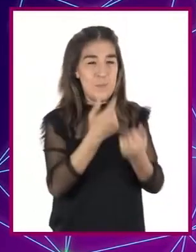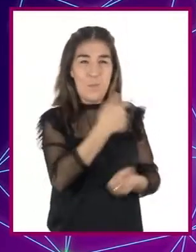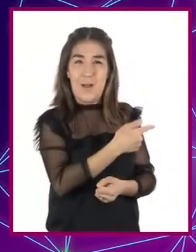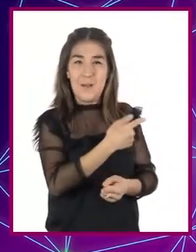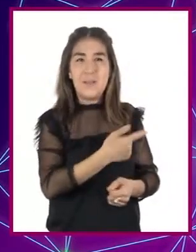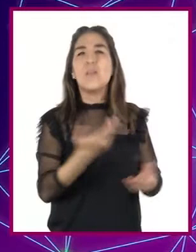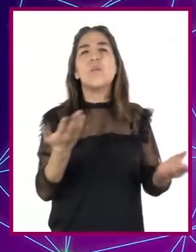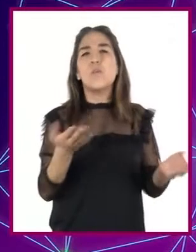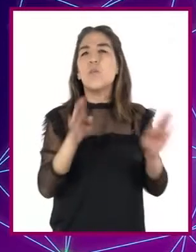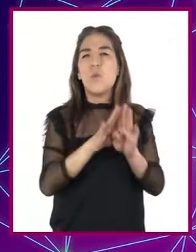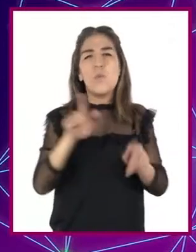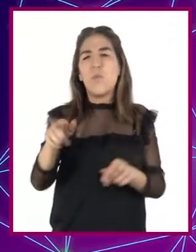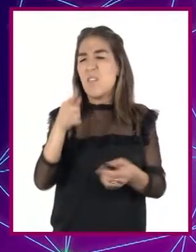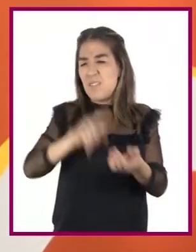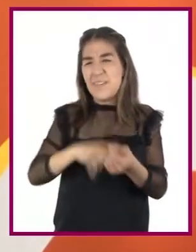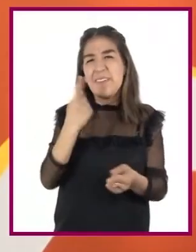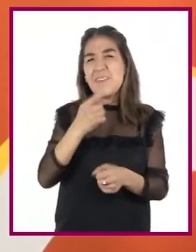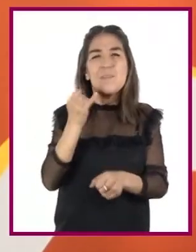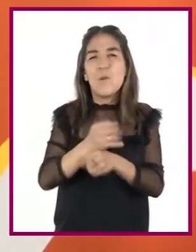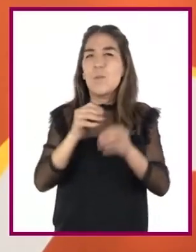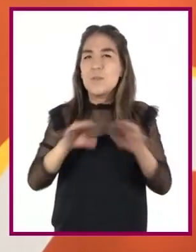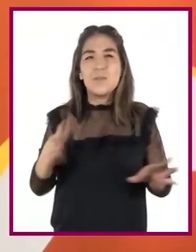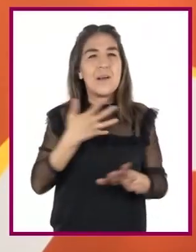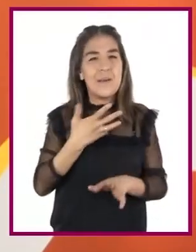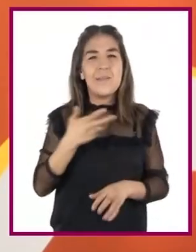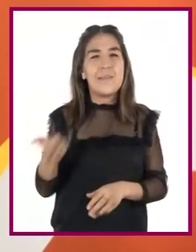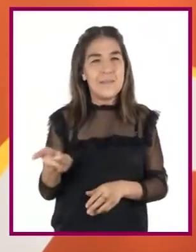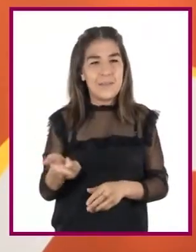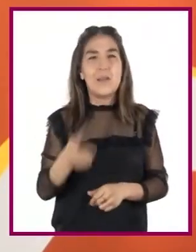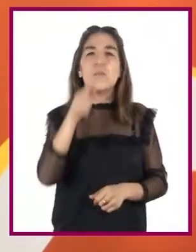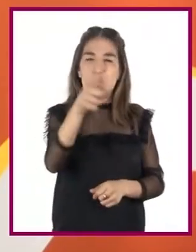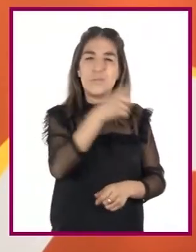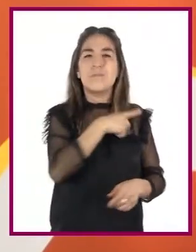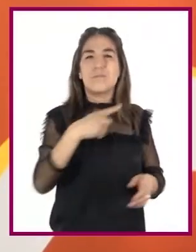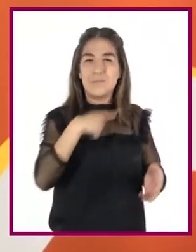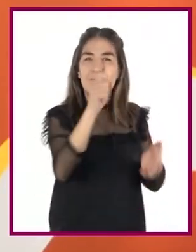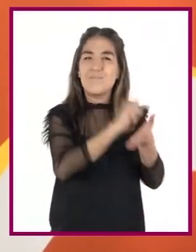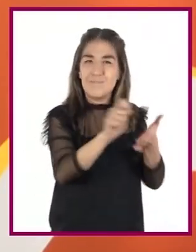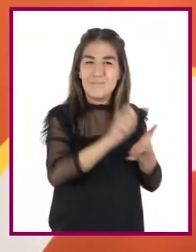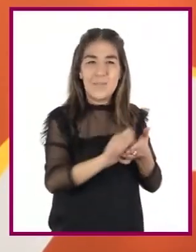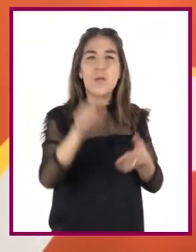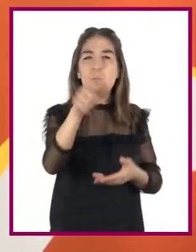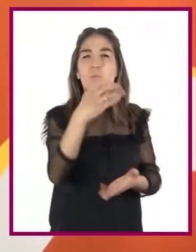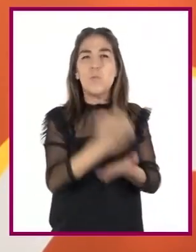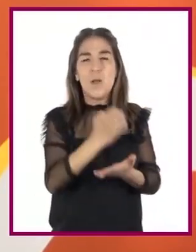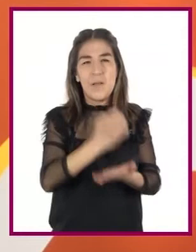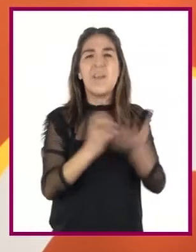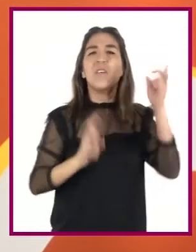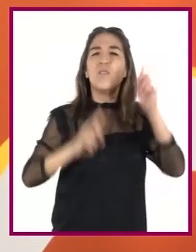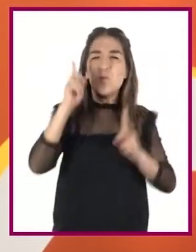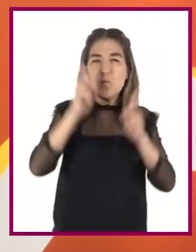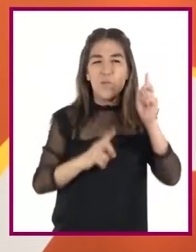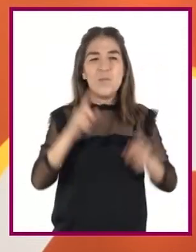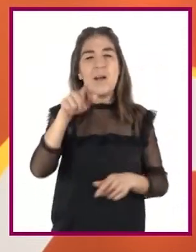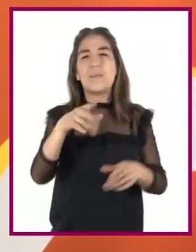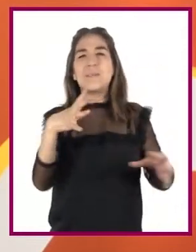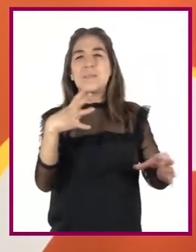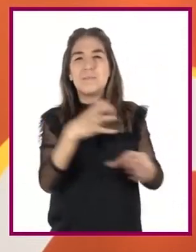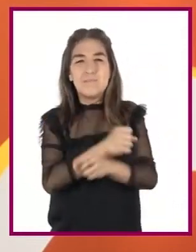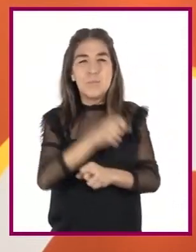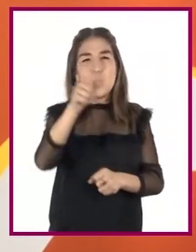en estos histogramas? Hagan las anotaciones en su libreta de apuntes, ya sean dudas, definiciones